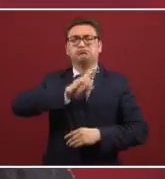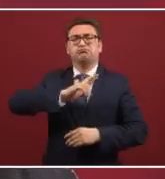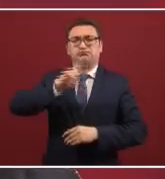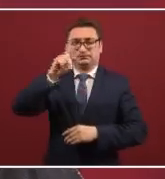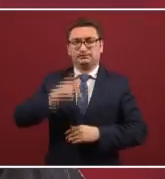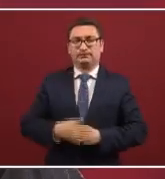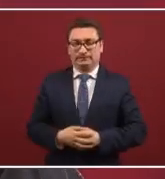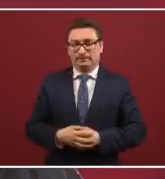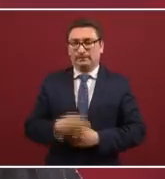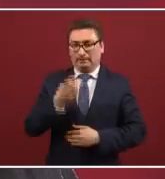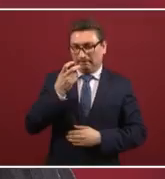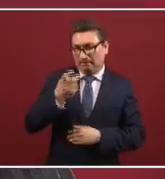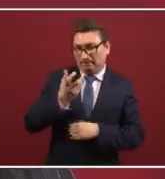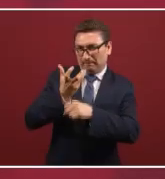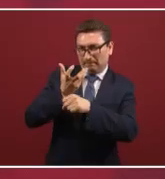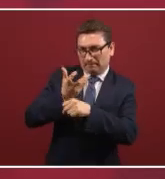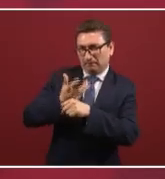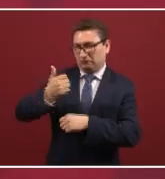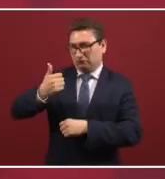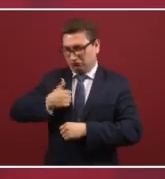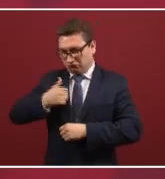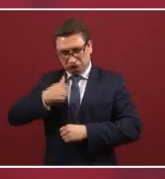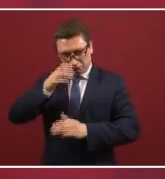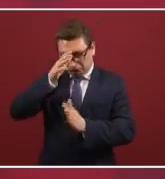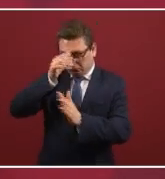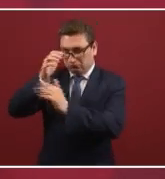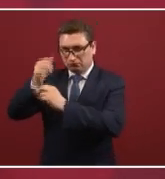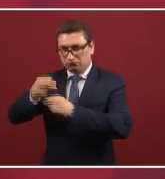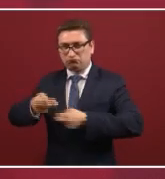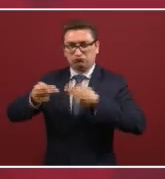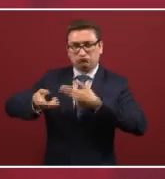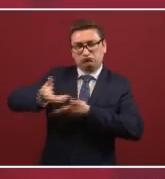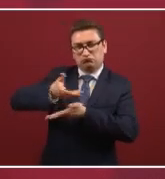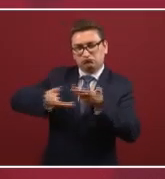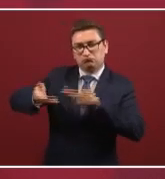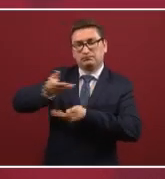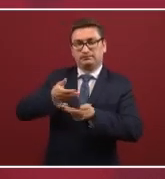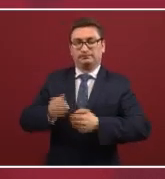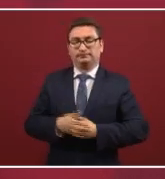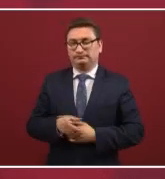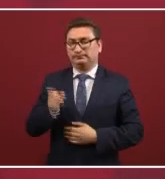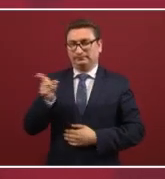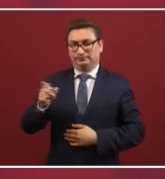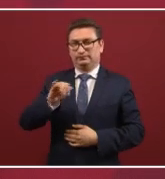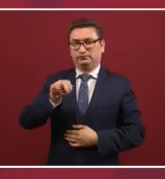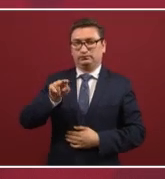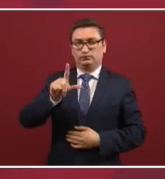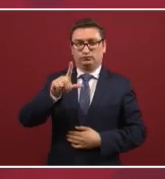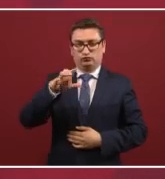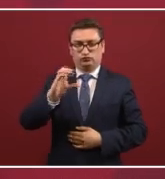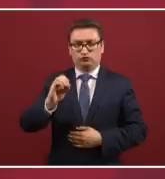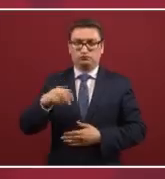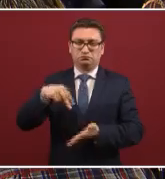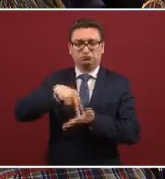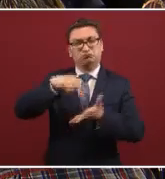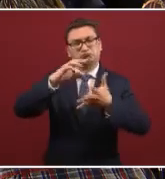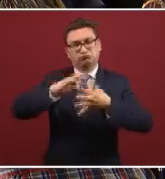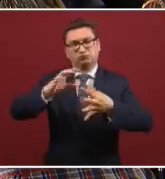acuerdo comercial, con este tratado. Entonces, Julio va a informarle sobre el procedimiento.